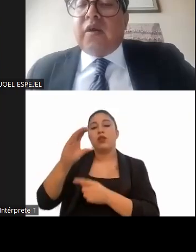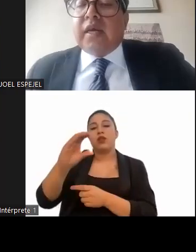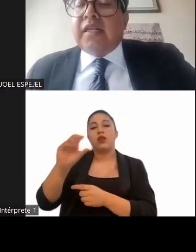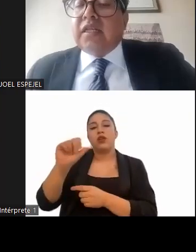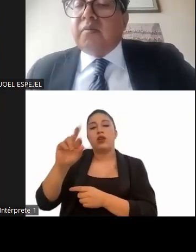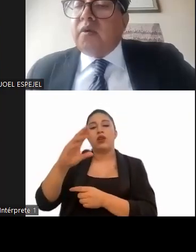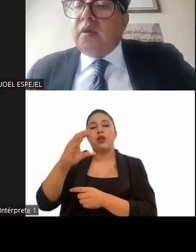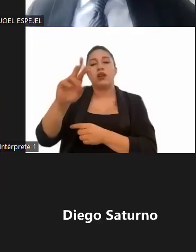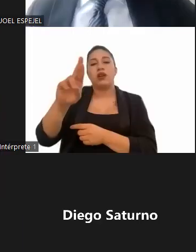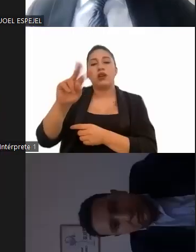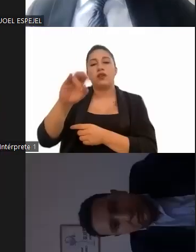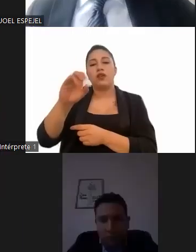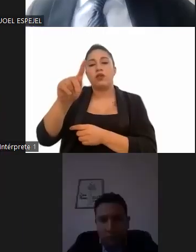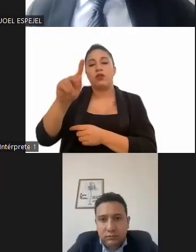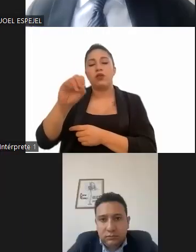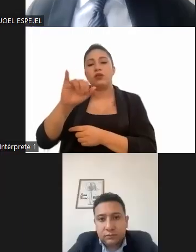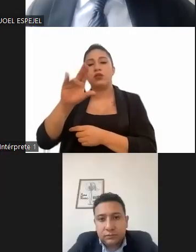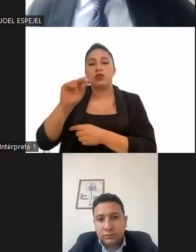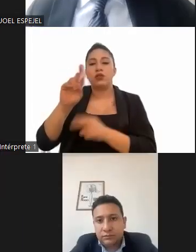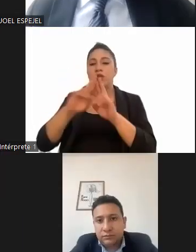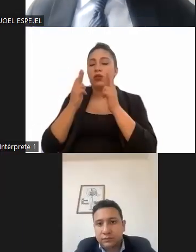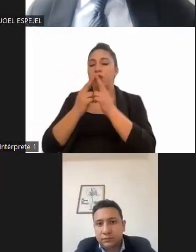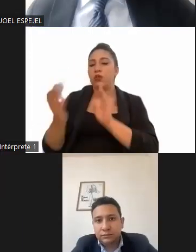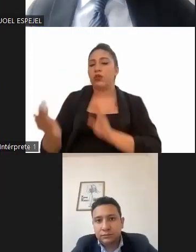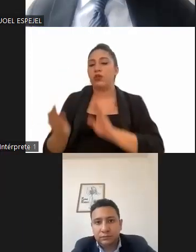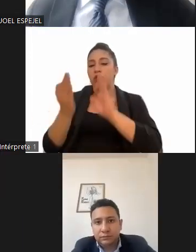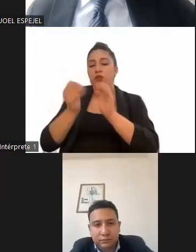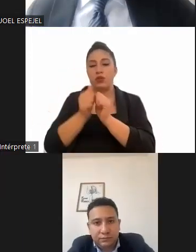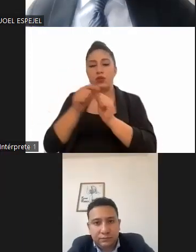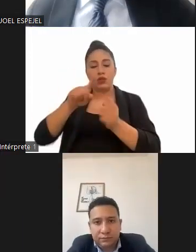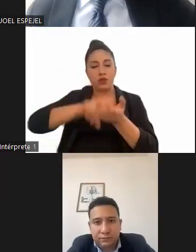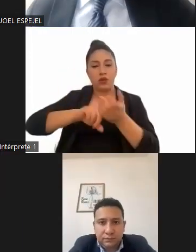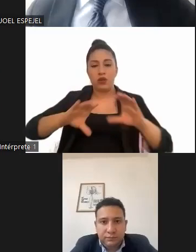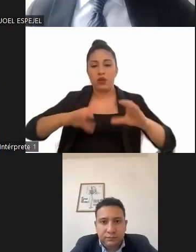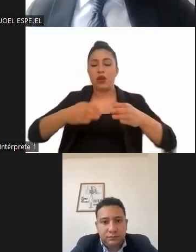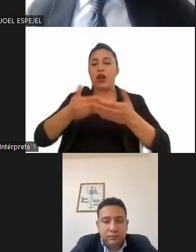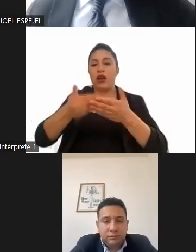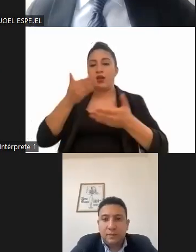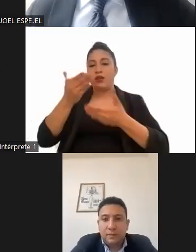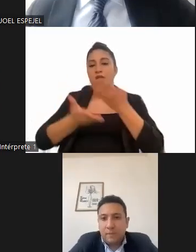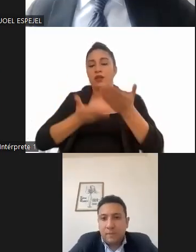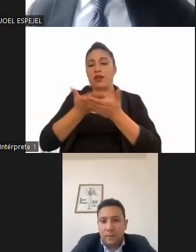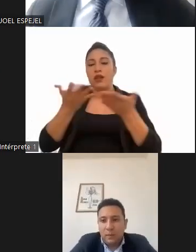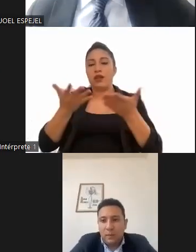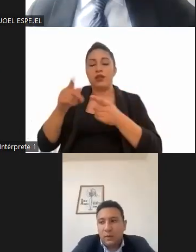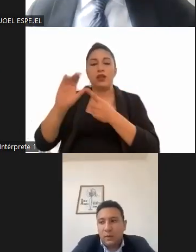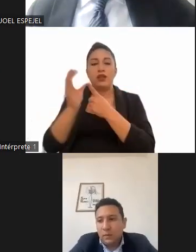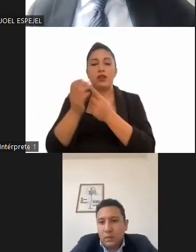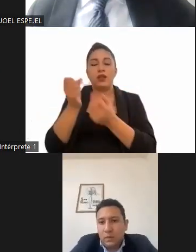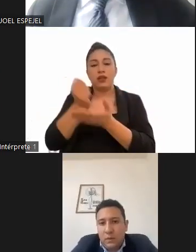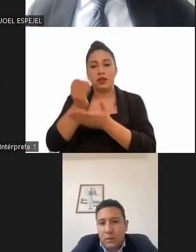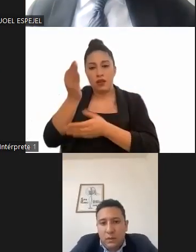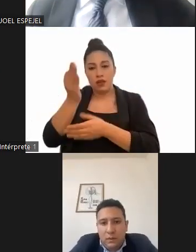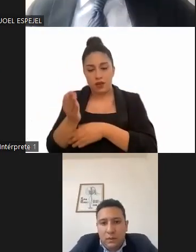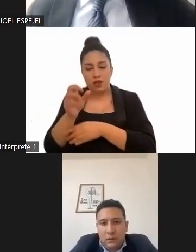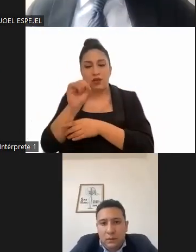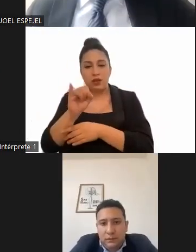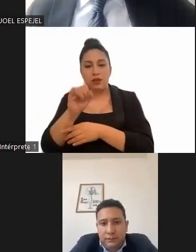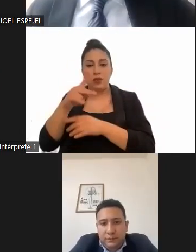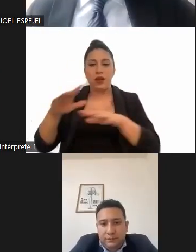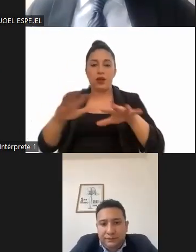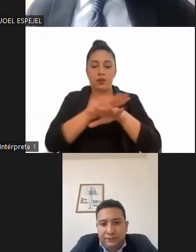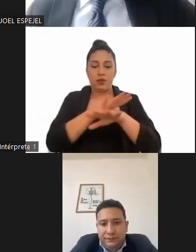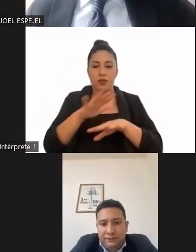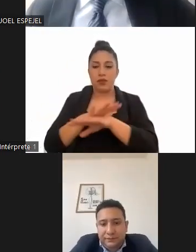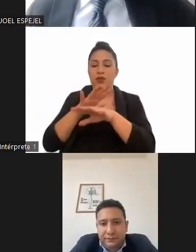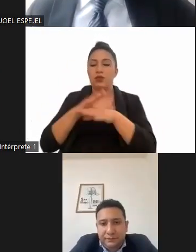este órgano legislativo. Respecto del tercer punto, de acuerdo del dictamen que presenta la Comisión de Reconstrucción en sentido positivo, con modificaciones respecto